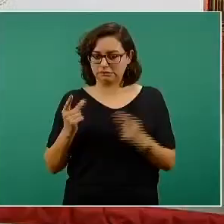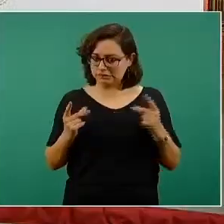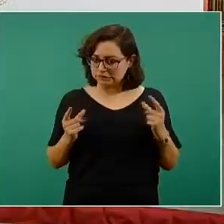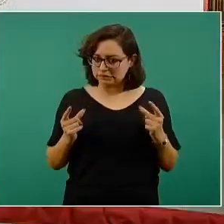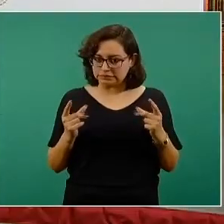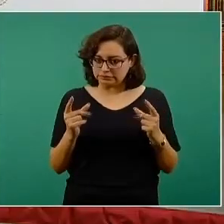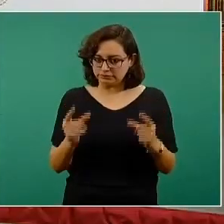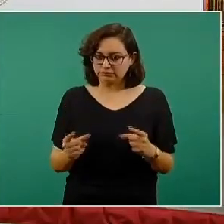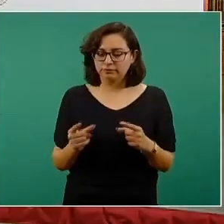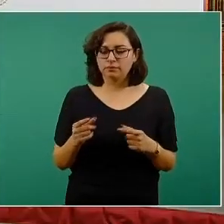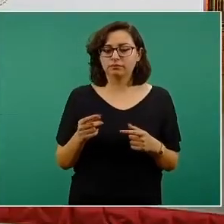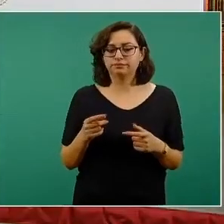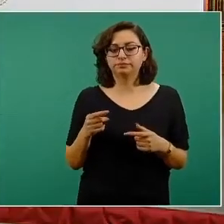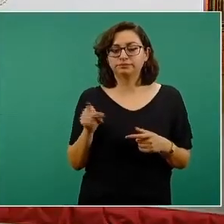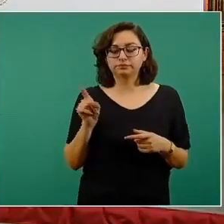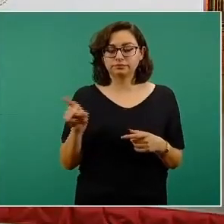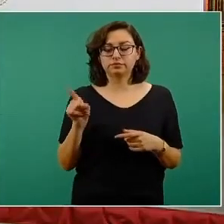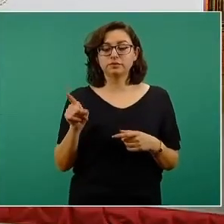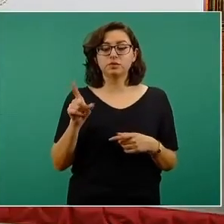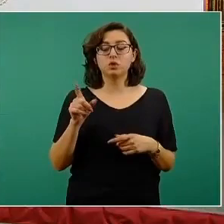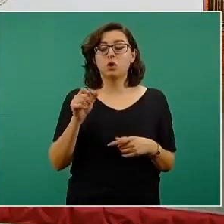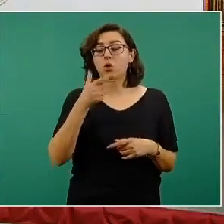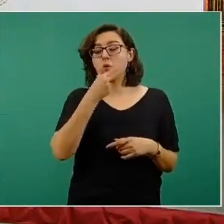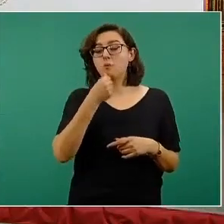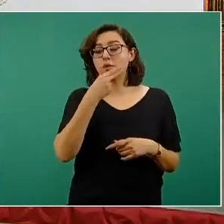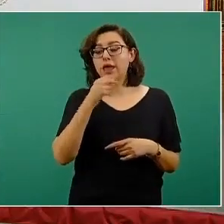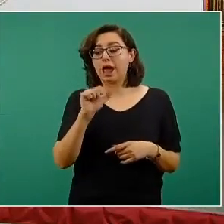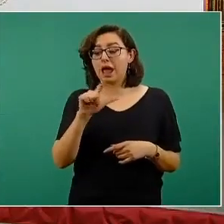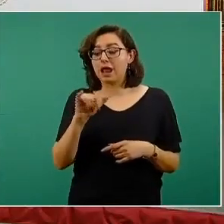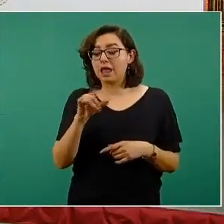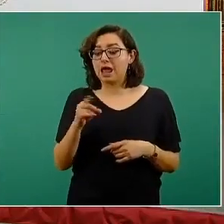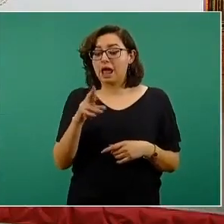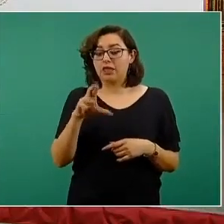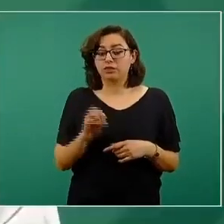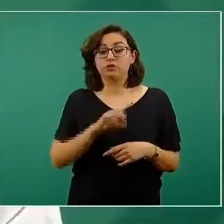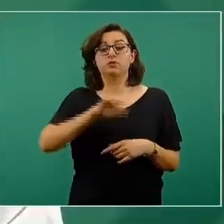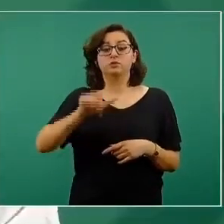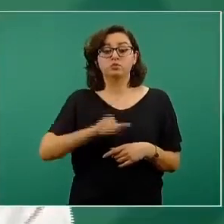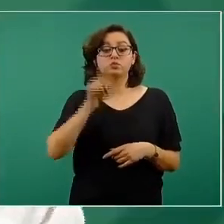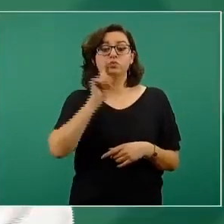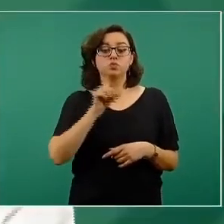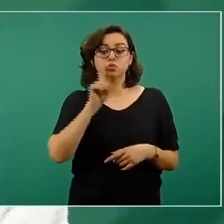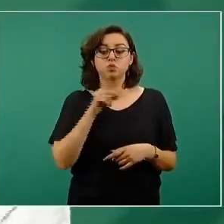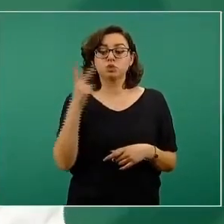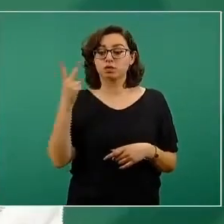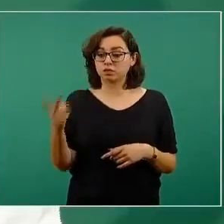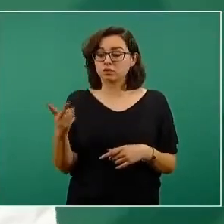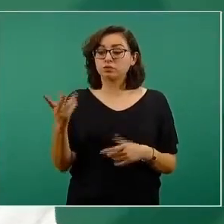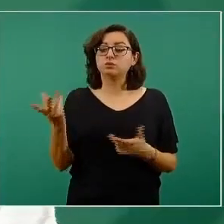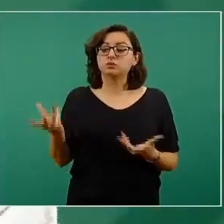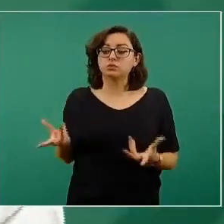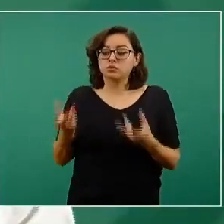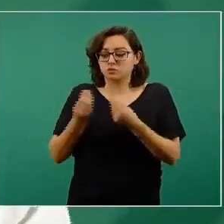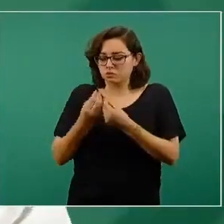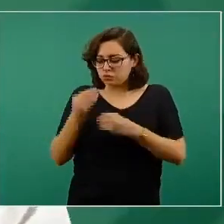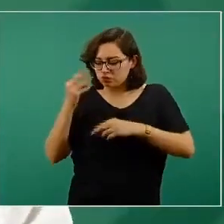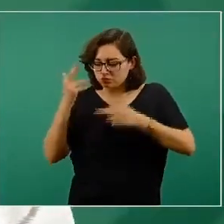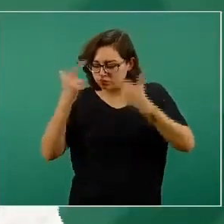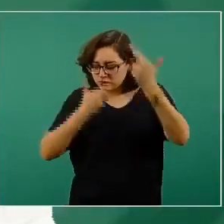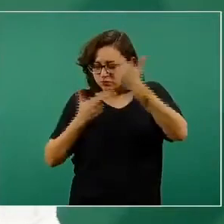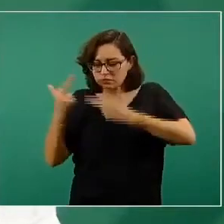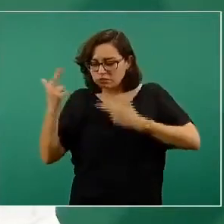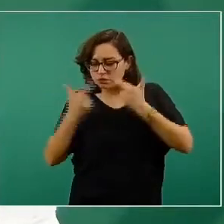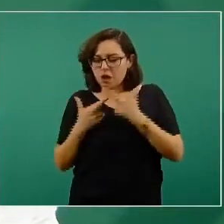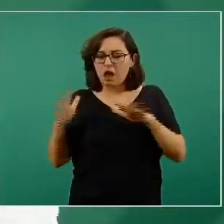poco antes la llegada de las comisionadas de autorización y operación sanitaria, tuvimos un cambio en la modalidad de trabajo que nos permitió